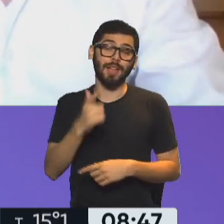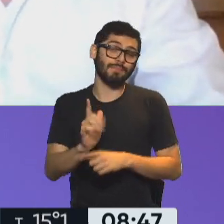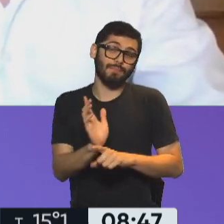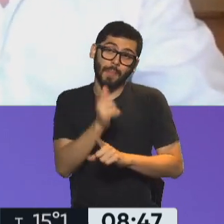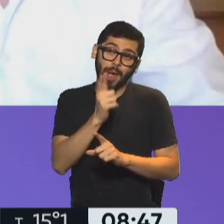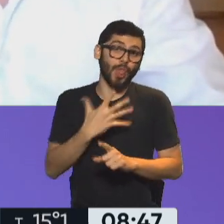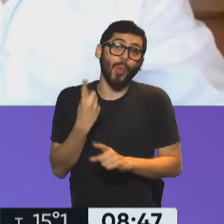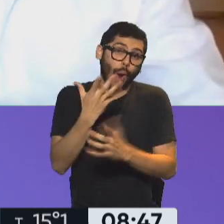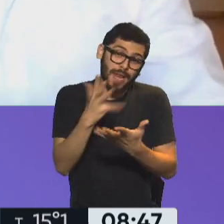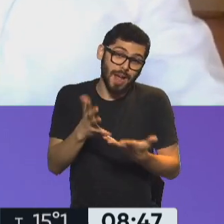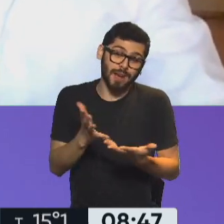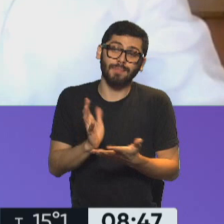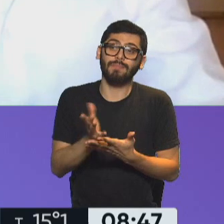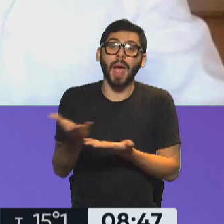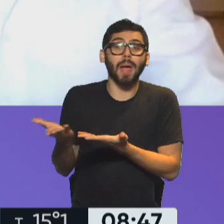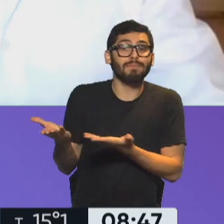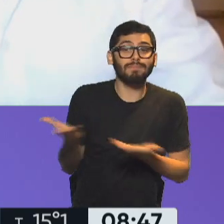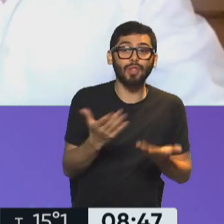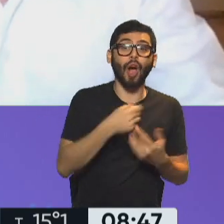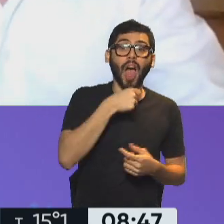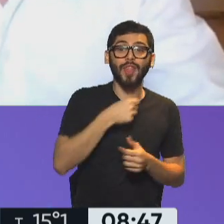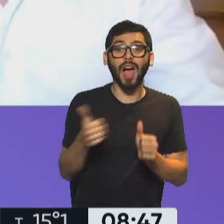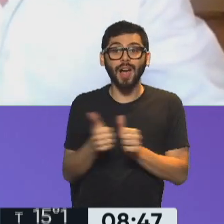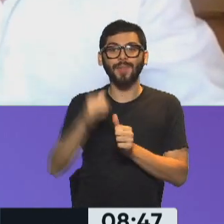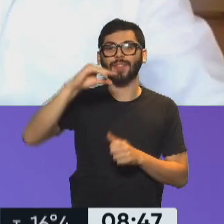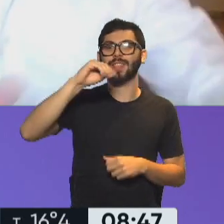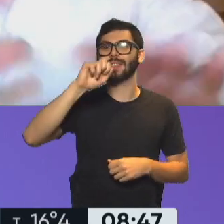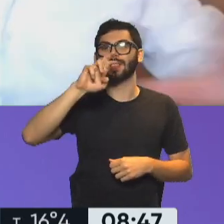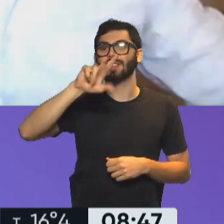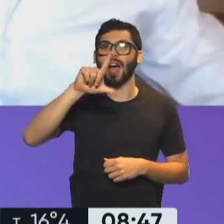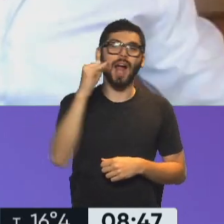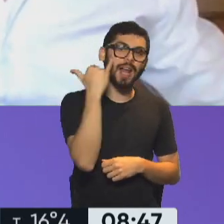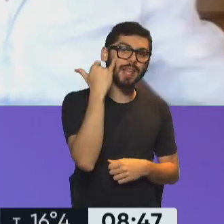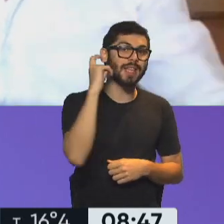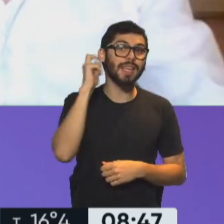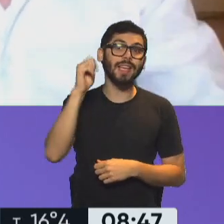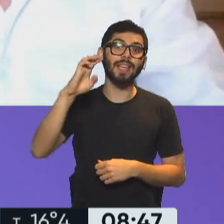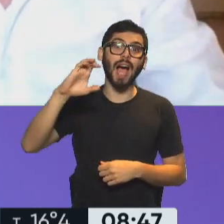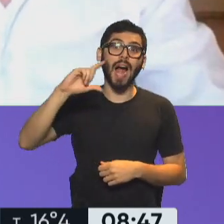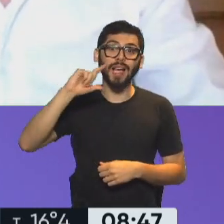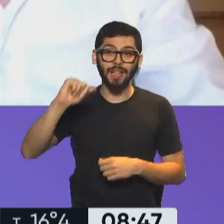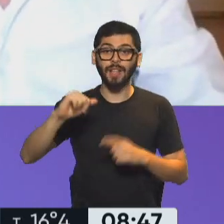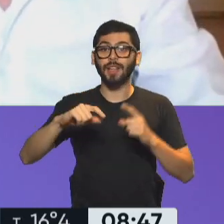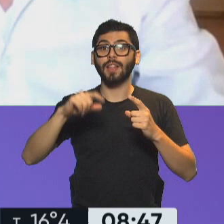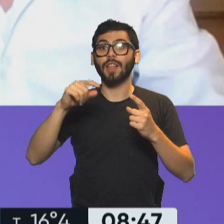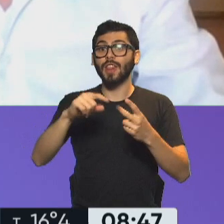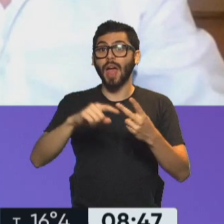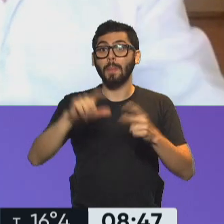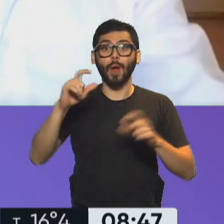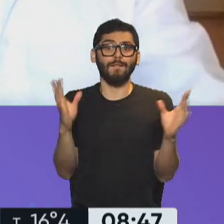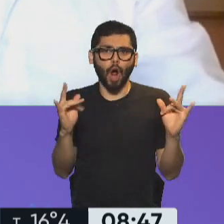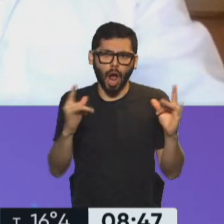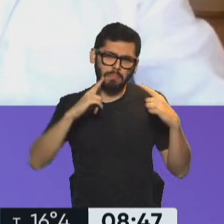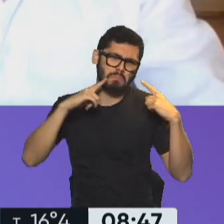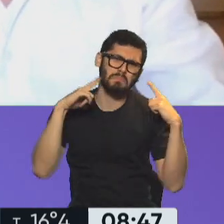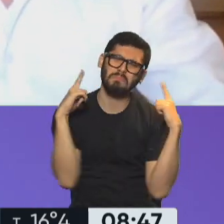decidió invitar al escenario a que cante con ella a Charly García. Una lluvia de protestas cayó de todos los folcloristas